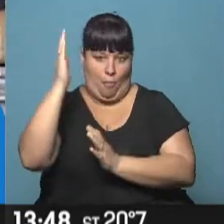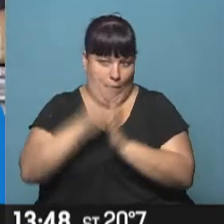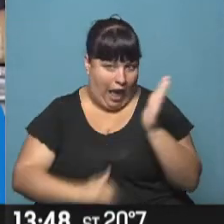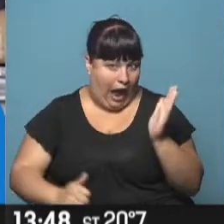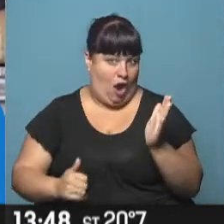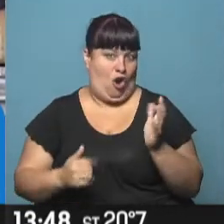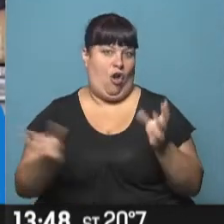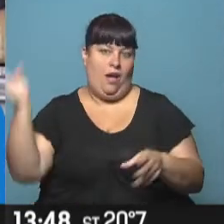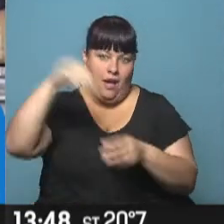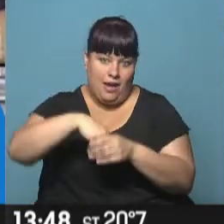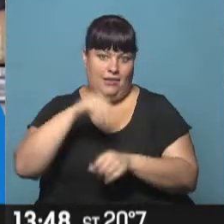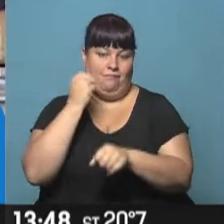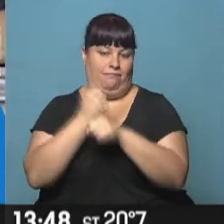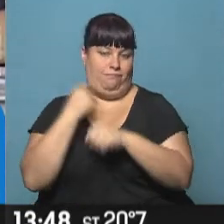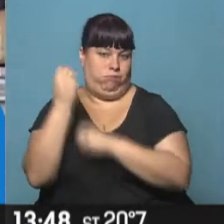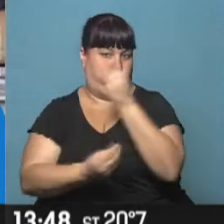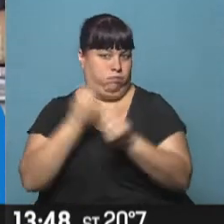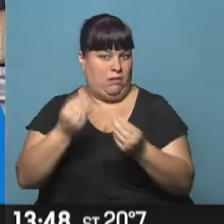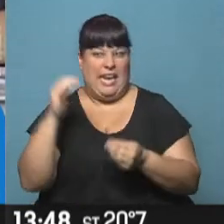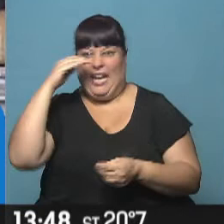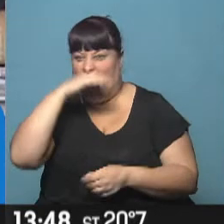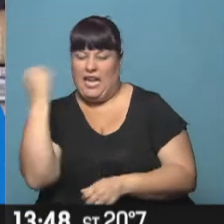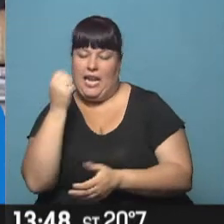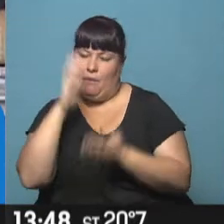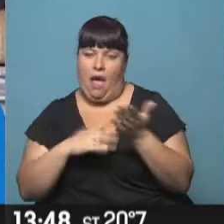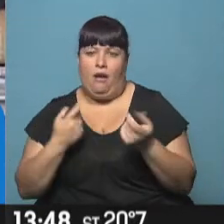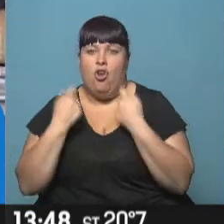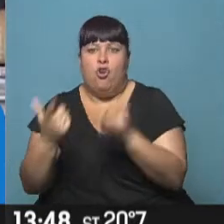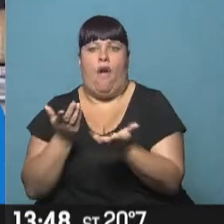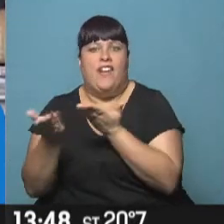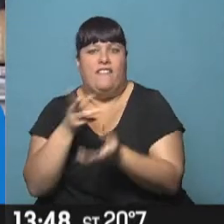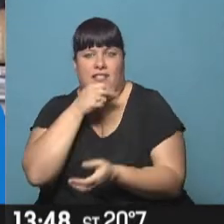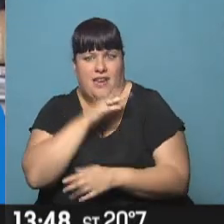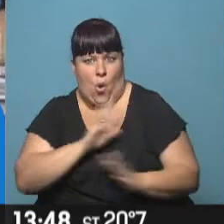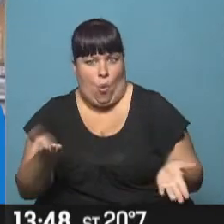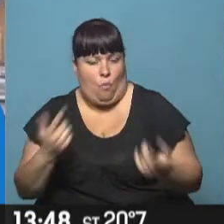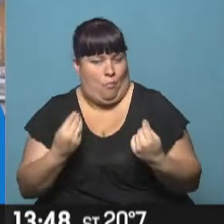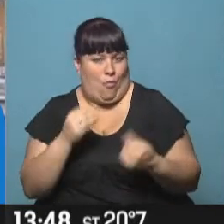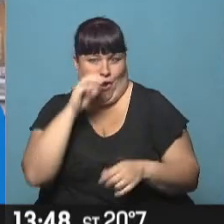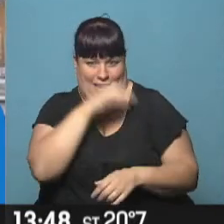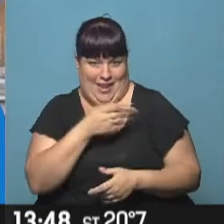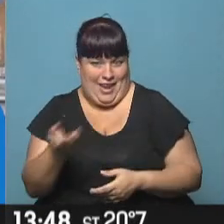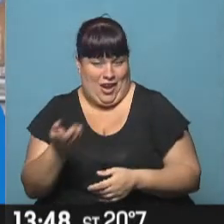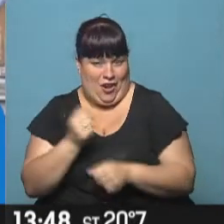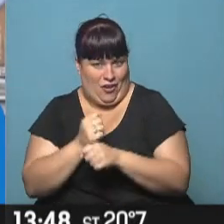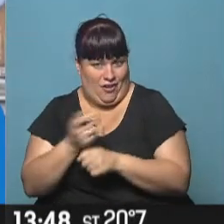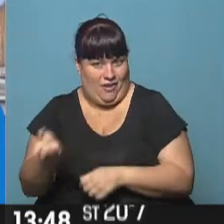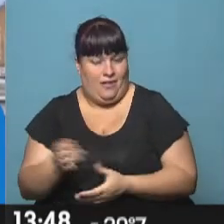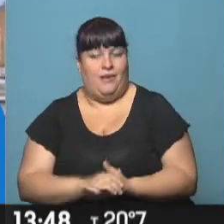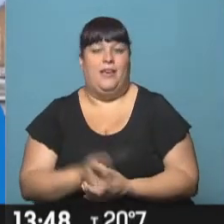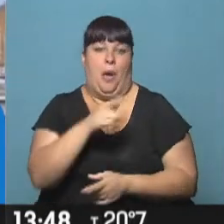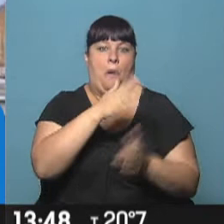laboral para incorporar a muchos trabajadores que están en la informalidad y que no acceden a ninguno de esos beneficios que tienen los trabajadores que están en la